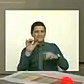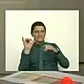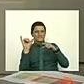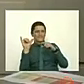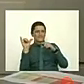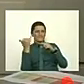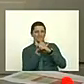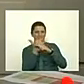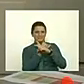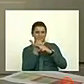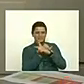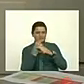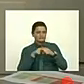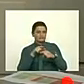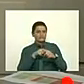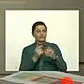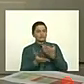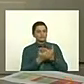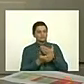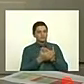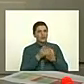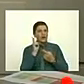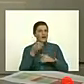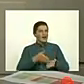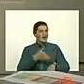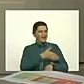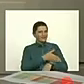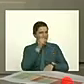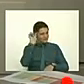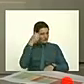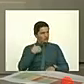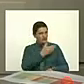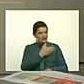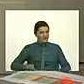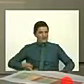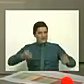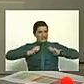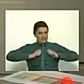Yo no quise continuar el contrato de él. Él renunció cuando yo llegué a la alcaldía.